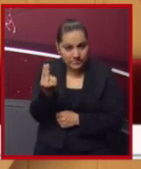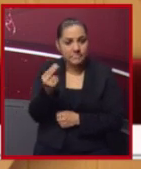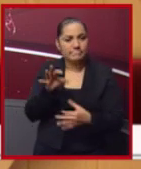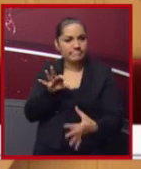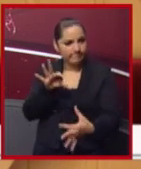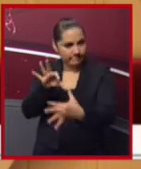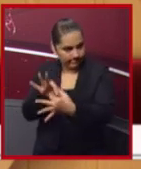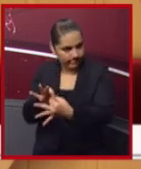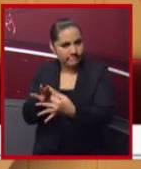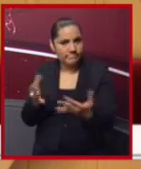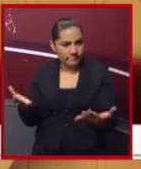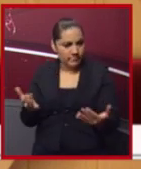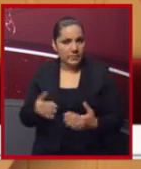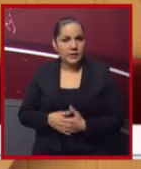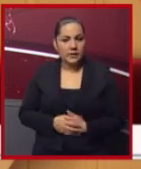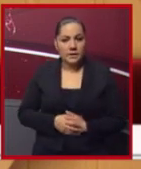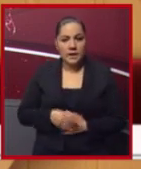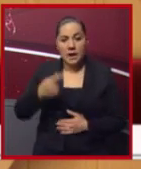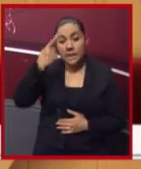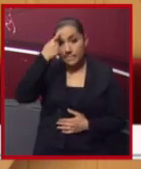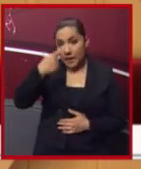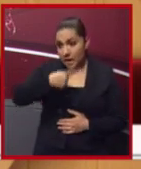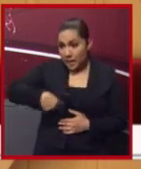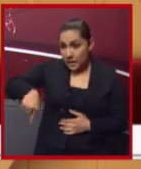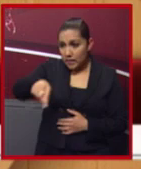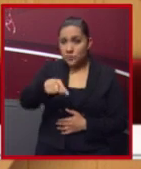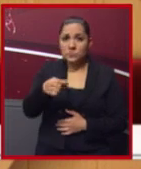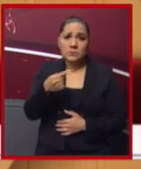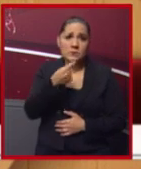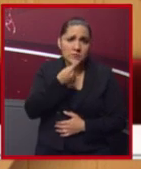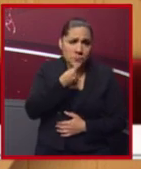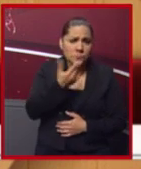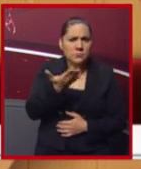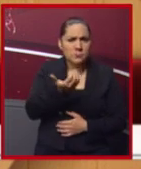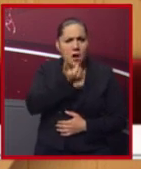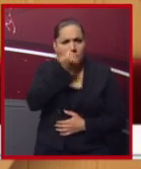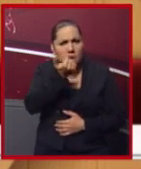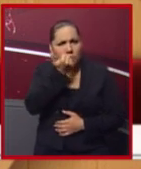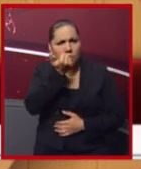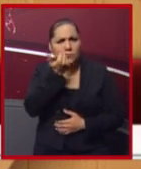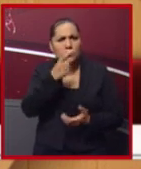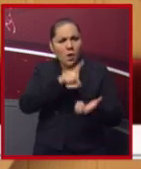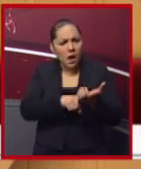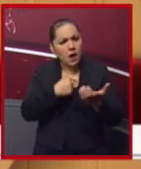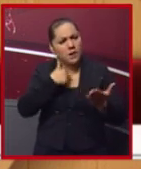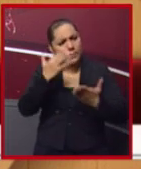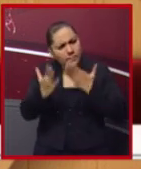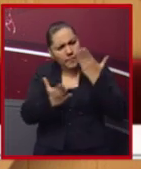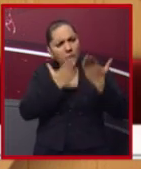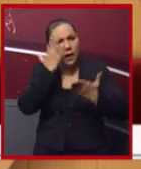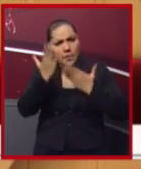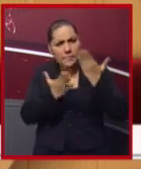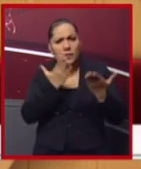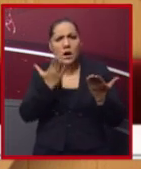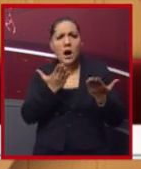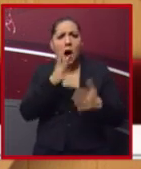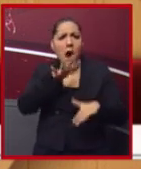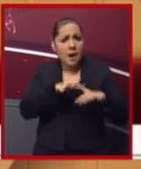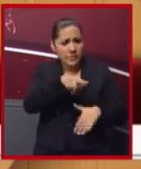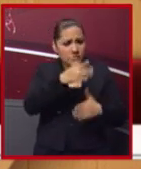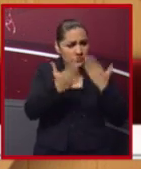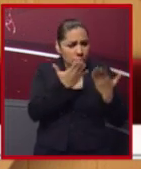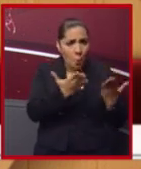que los niños abandonen sus pueblos, sus culturas y